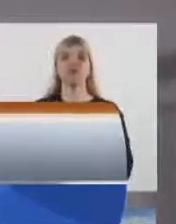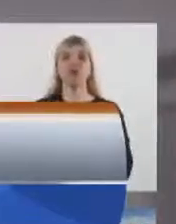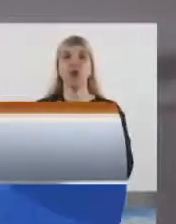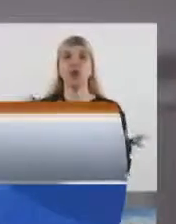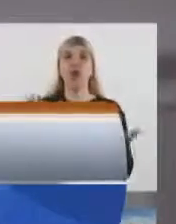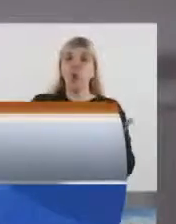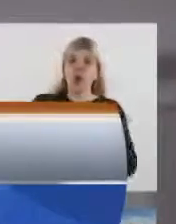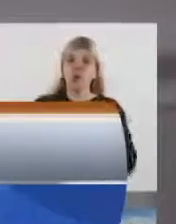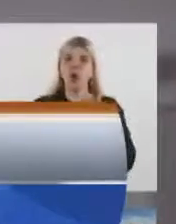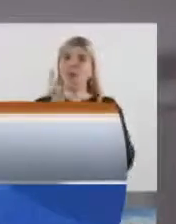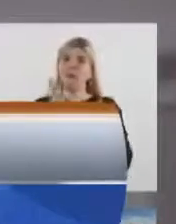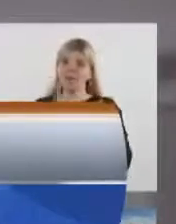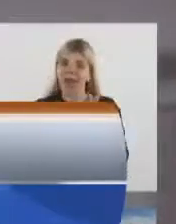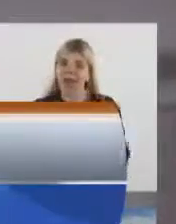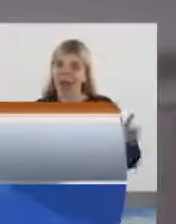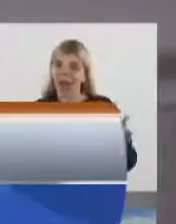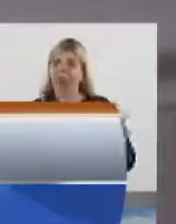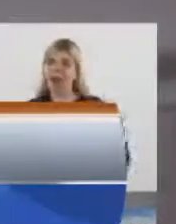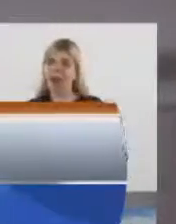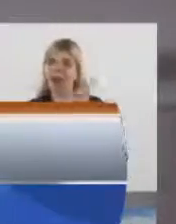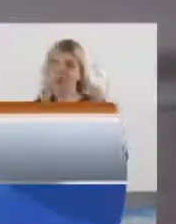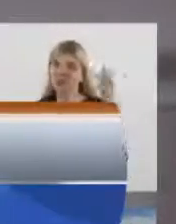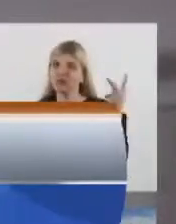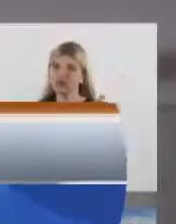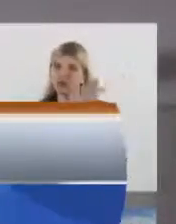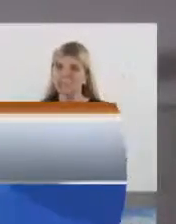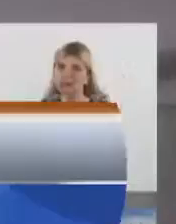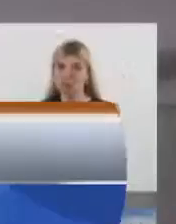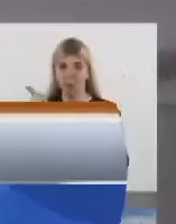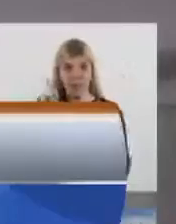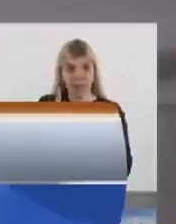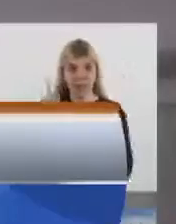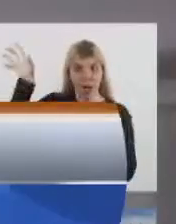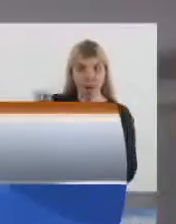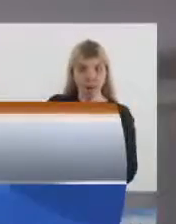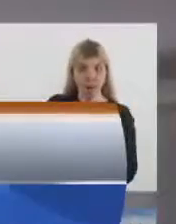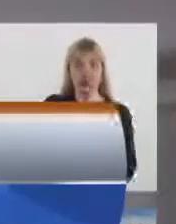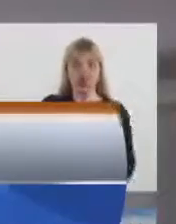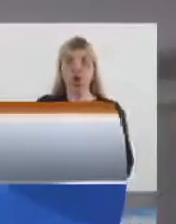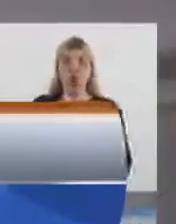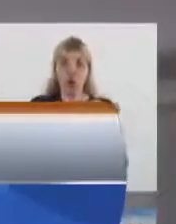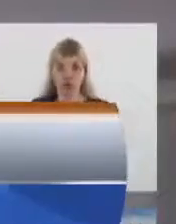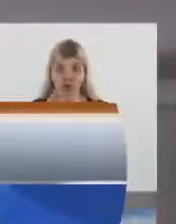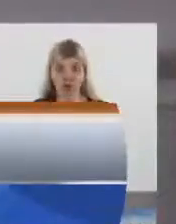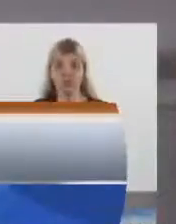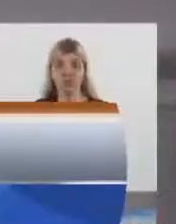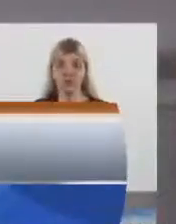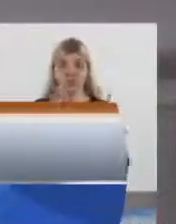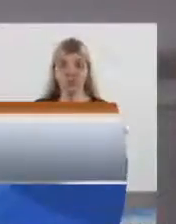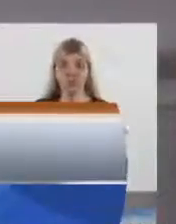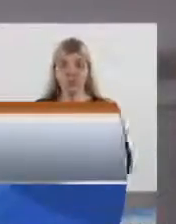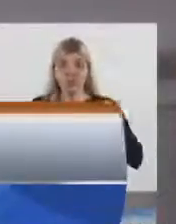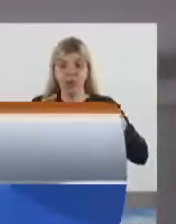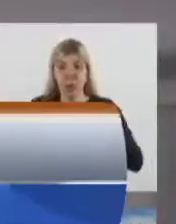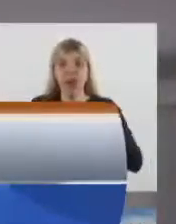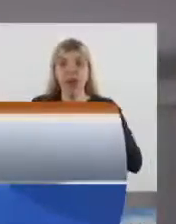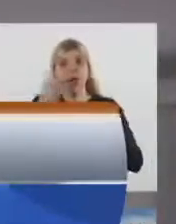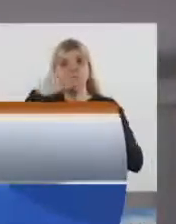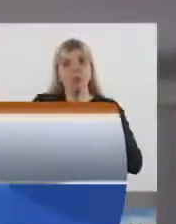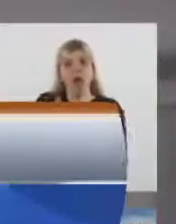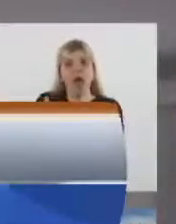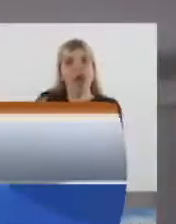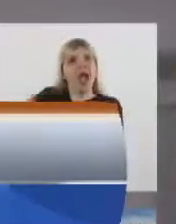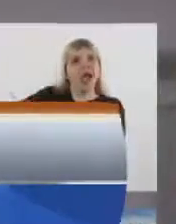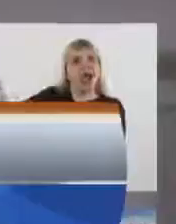primera etapa de vacunación con esta cantidad de dosis que van a venir cuando se estaría cumpliendo para el resto de la población